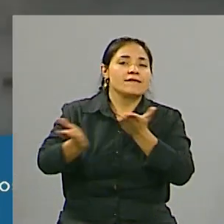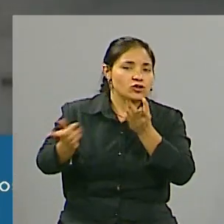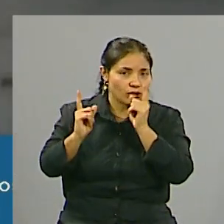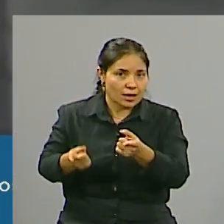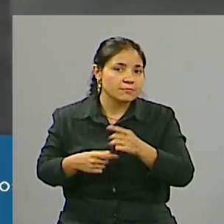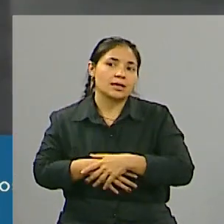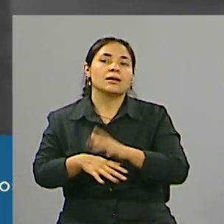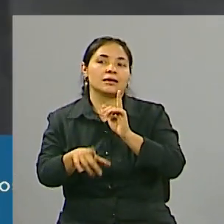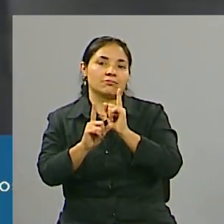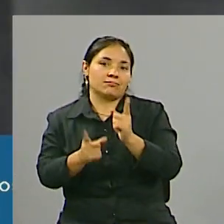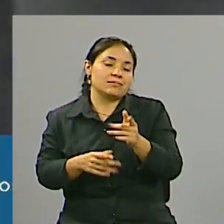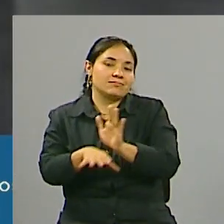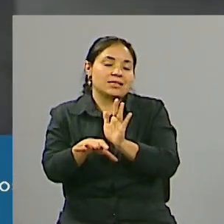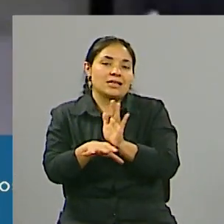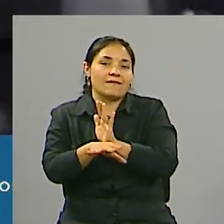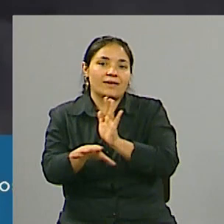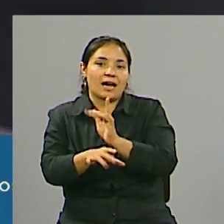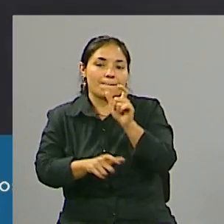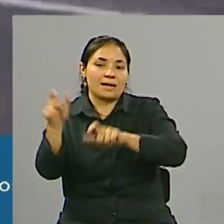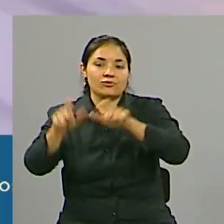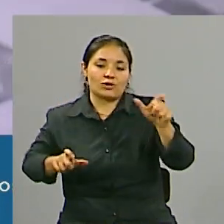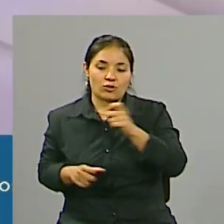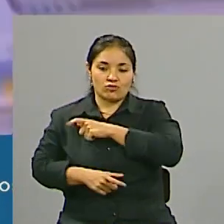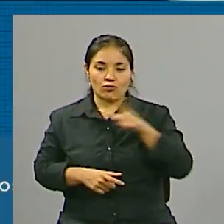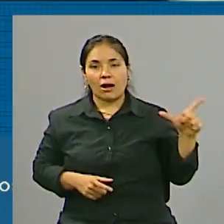muy fuerte del poder adquisitivo de los ingresos reales, ¿no?